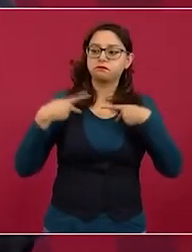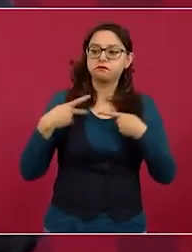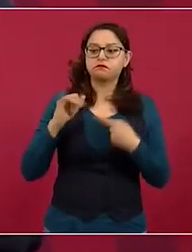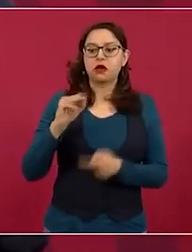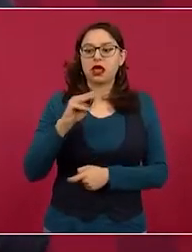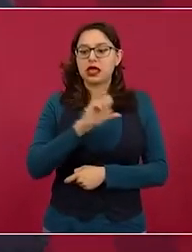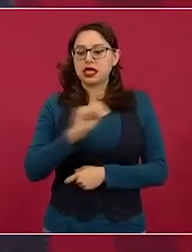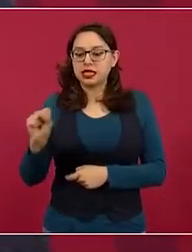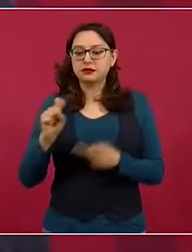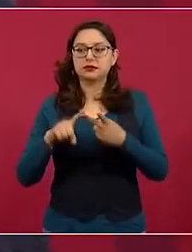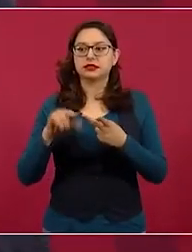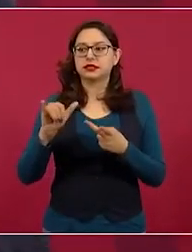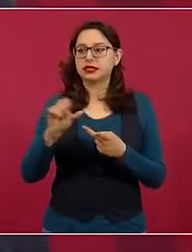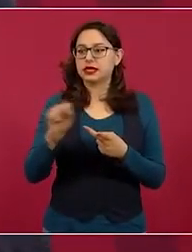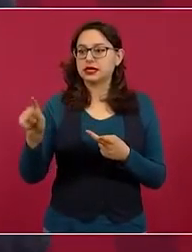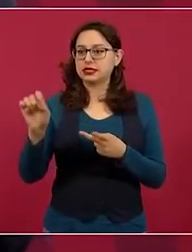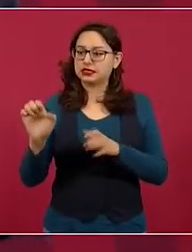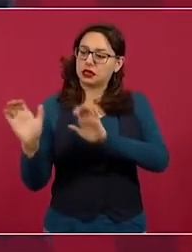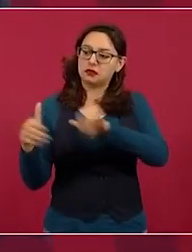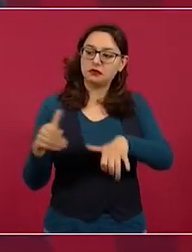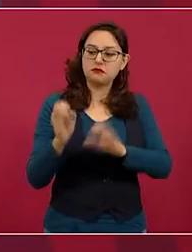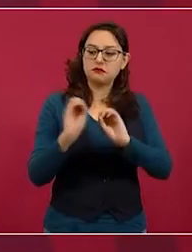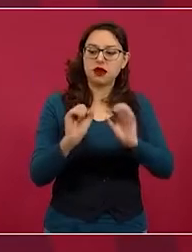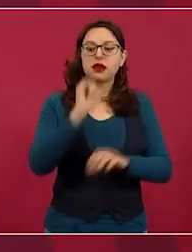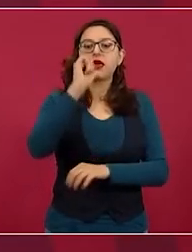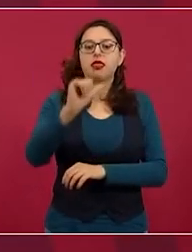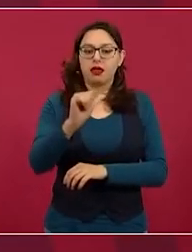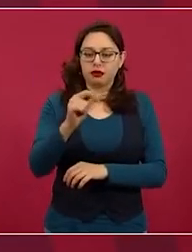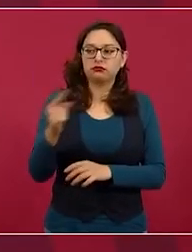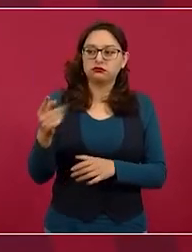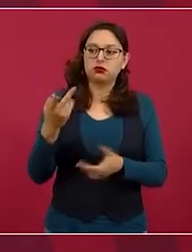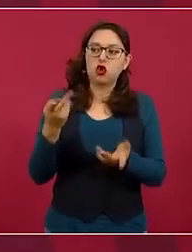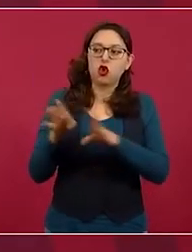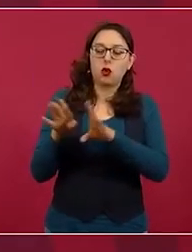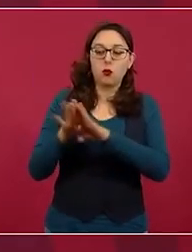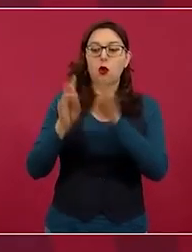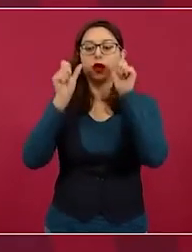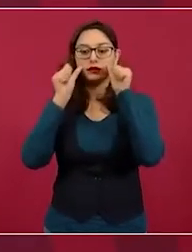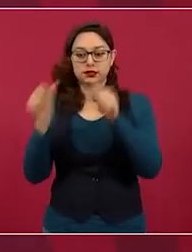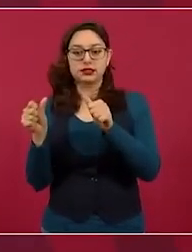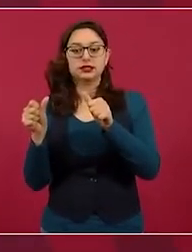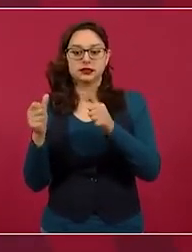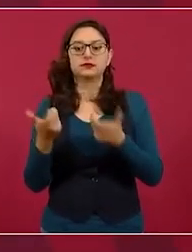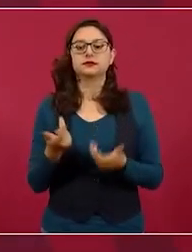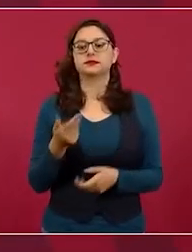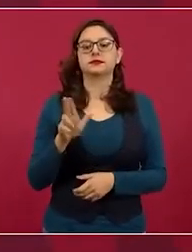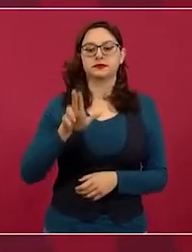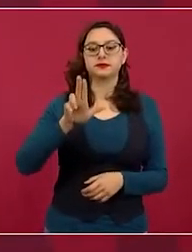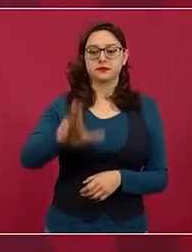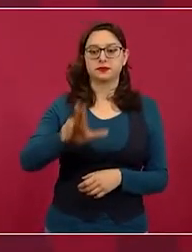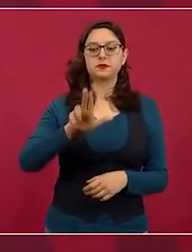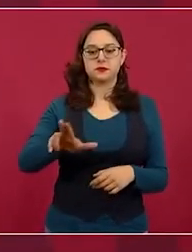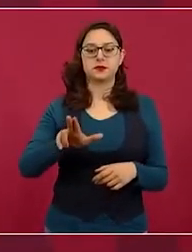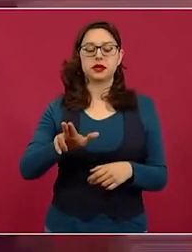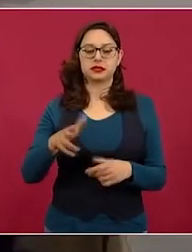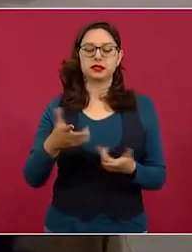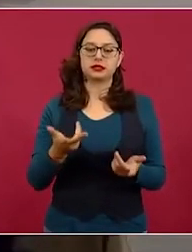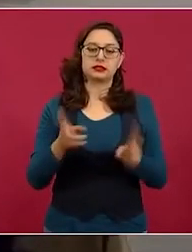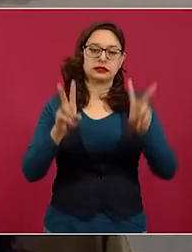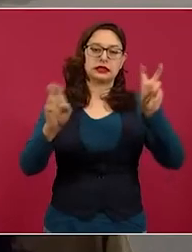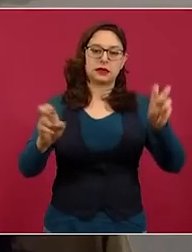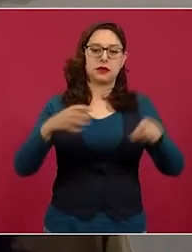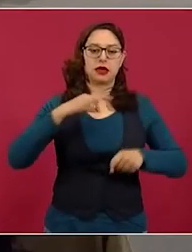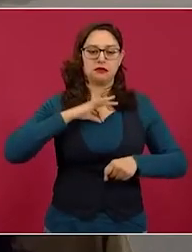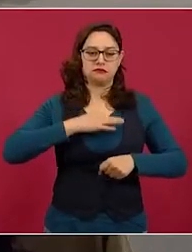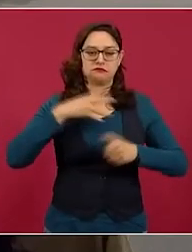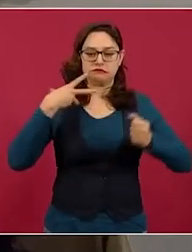abierta. Y quedamos que el martes, que se dedica a informar sobre la pandemia,